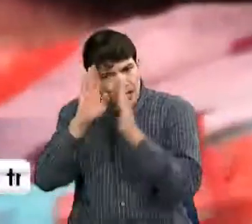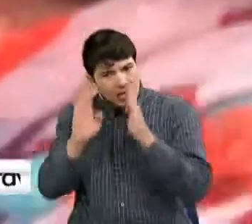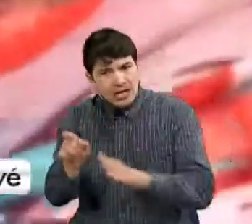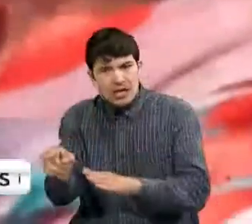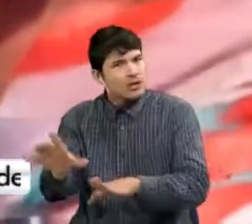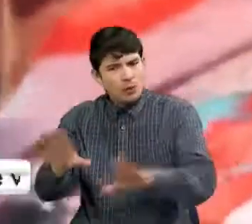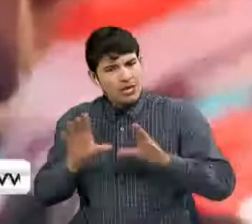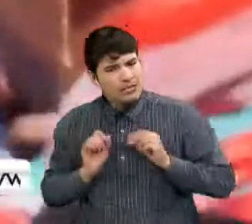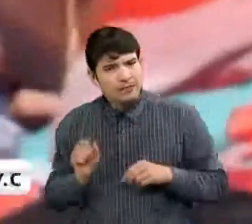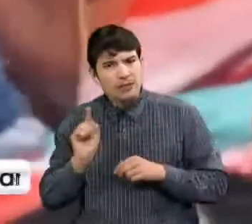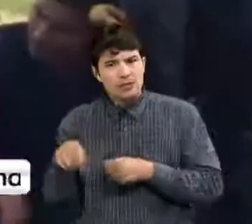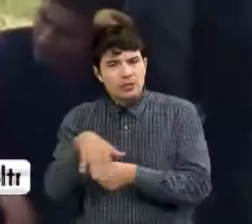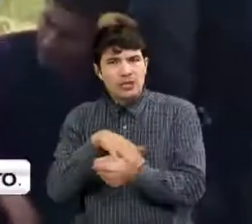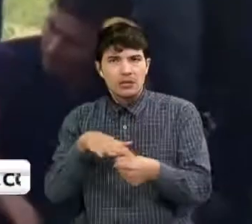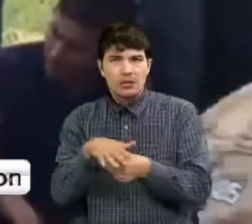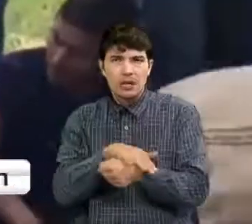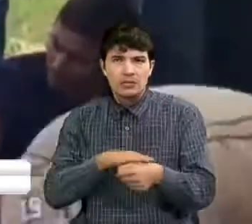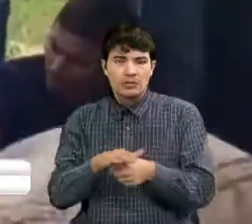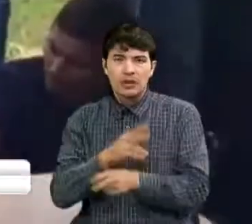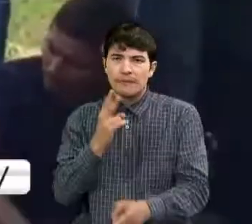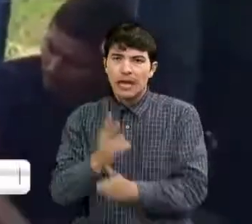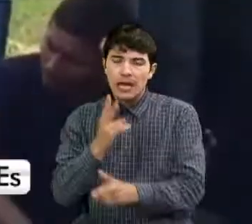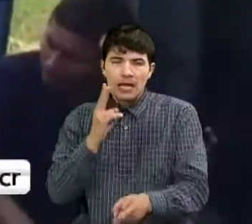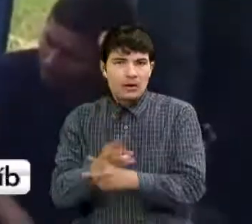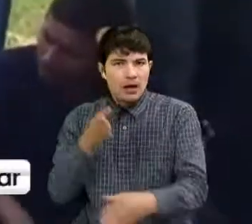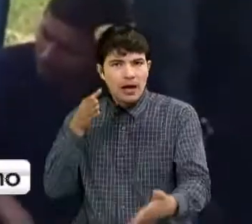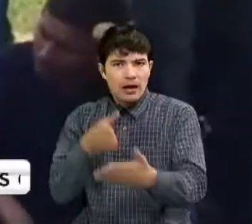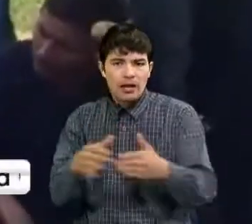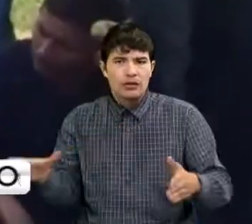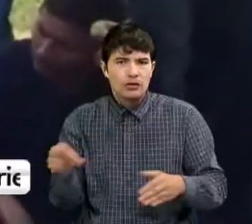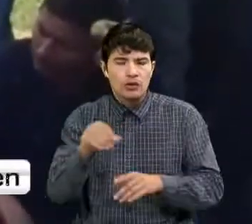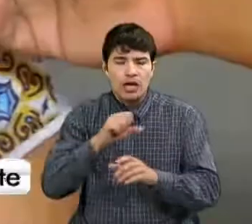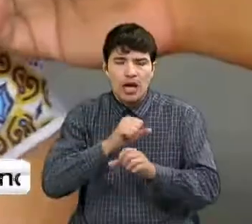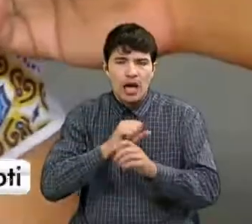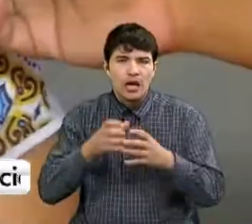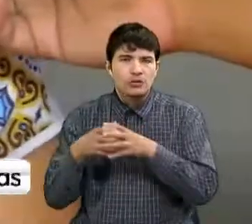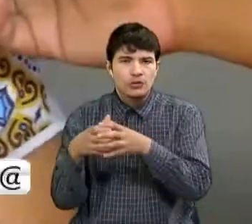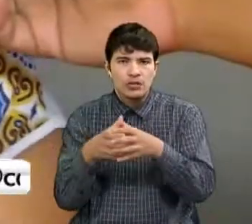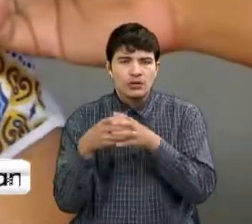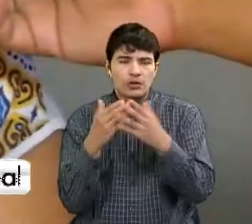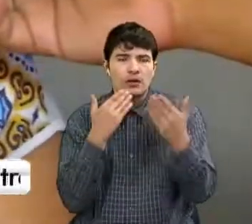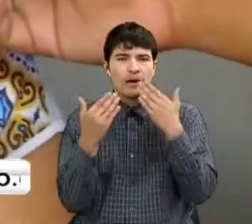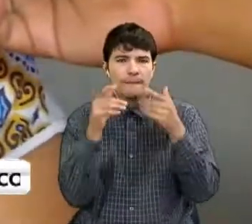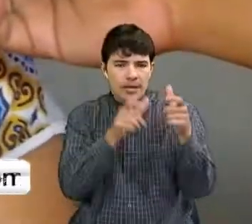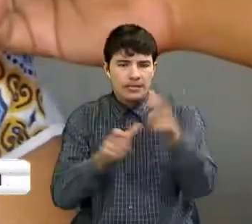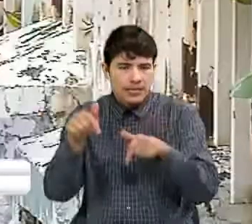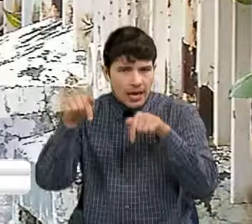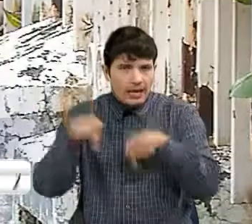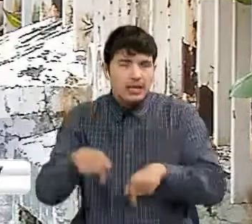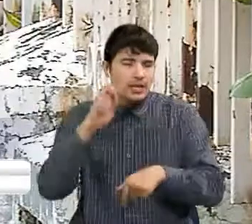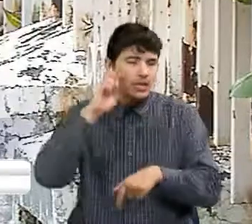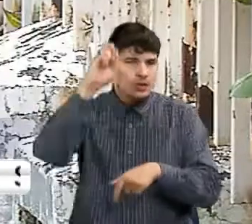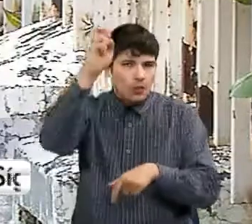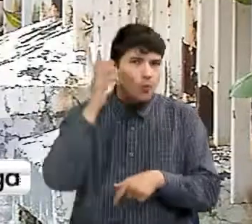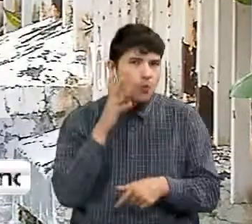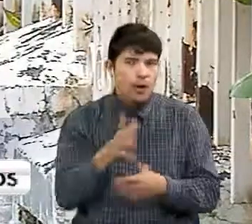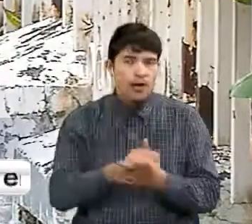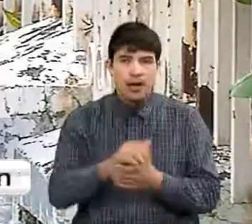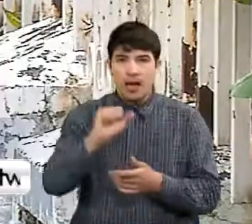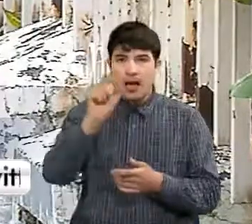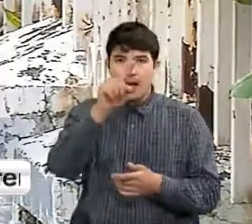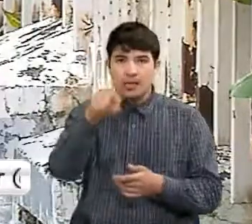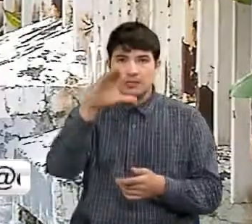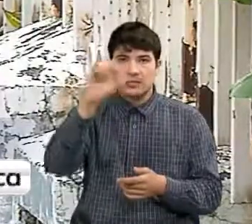rechazando todas las situaciones de riesgo de amenaza contra la asociación campesina del catatumbo en norte de santander ascamcat